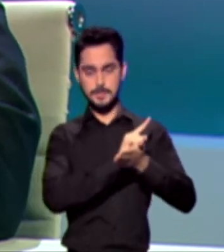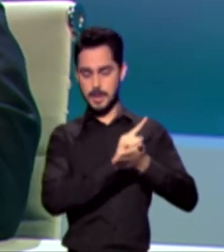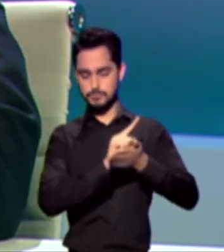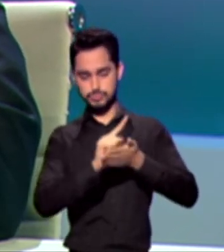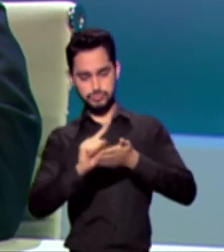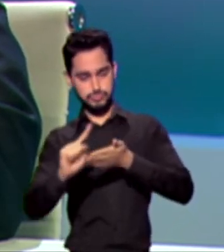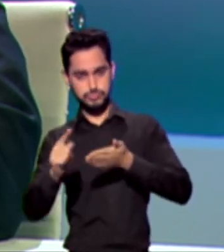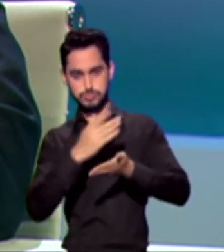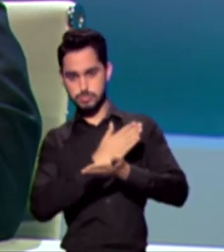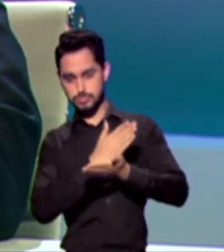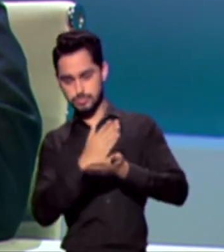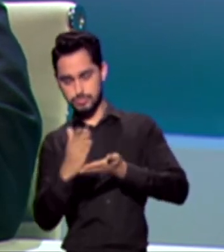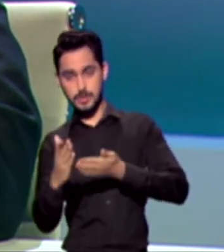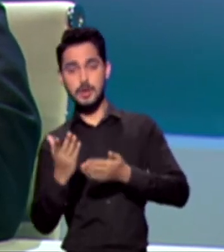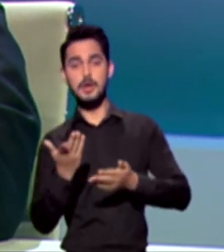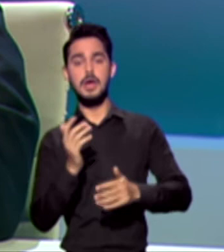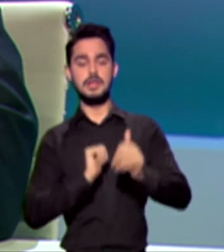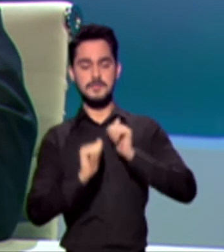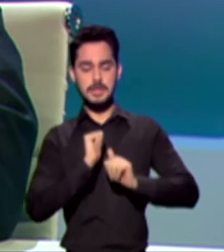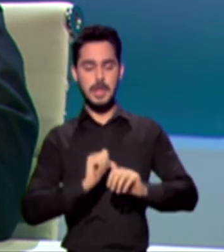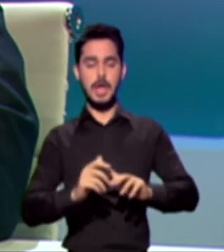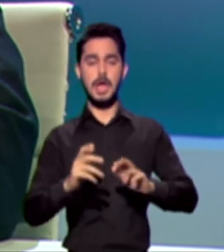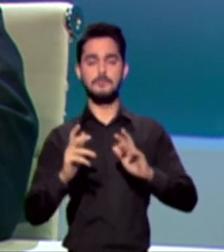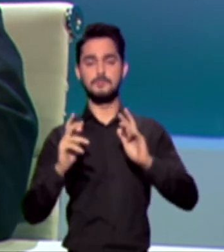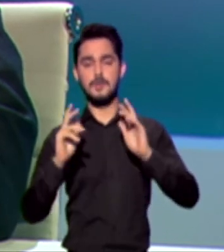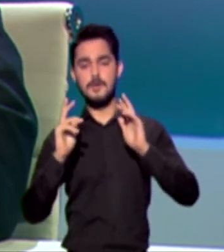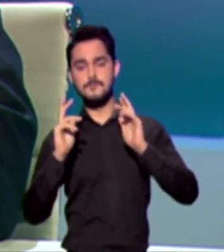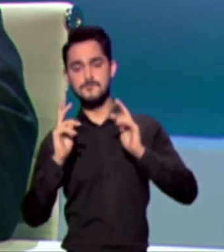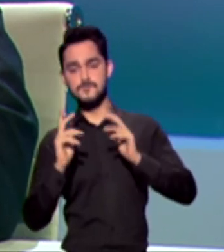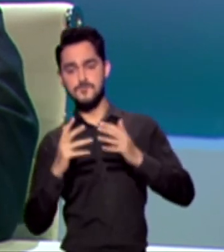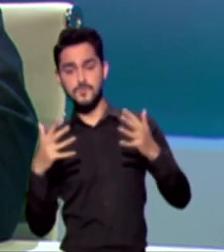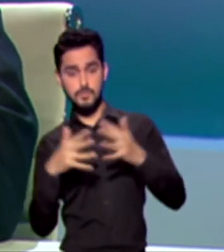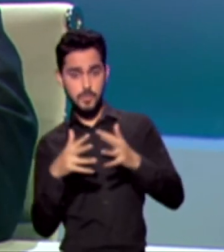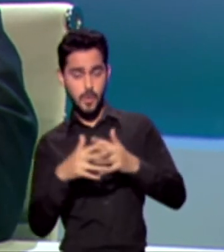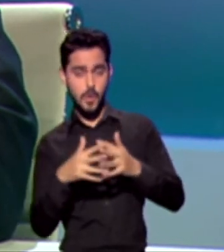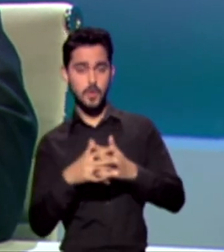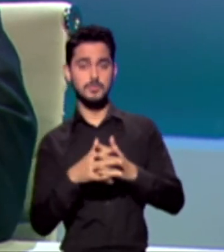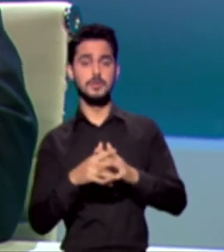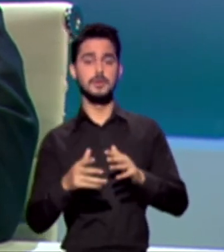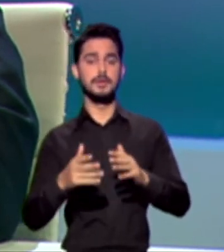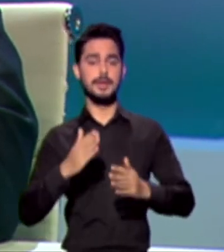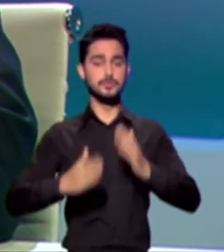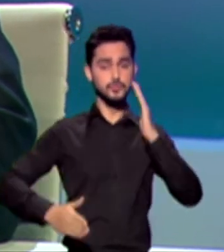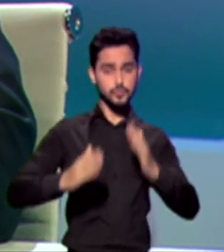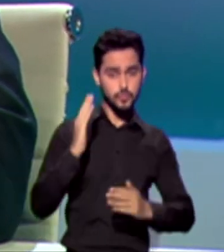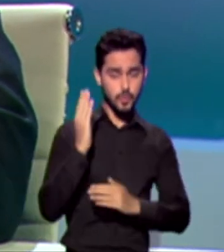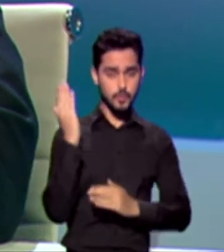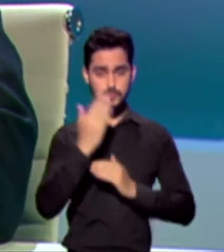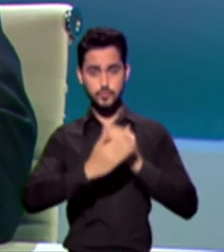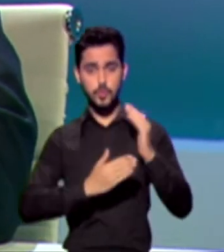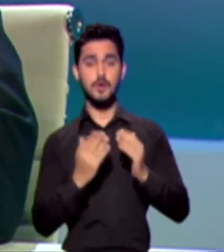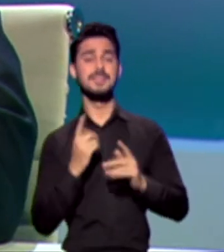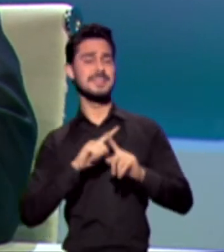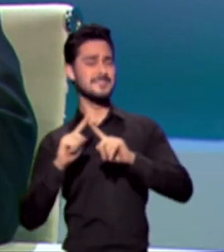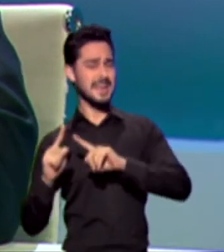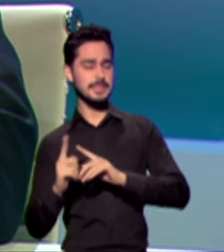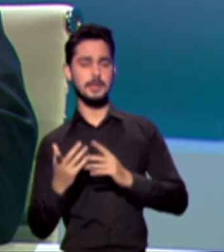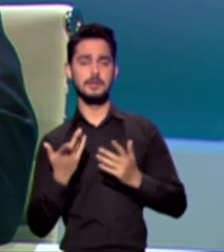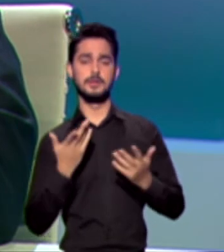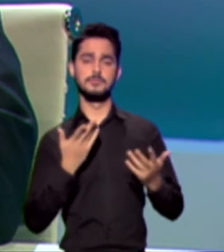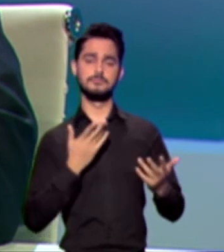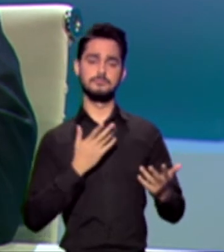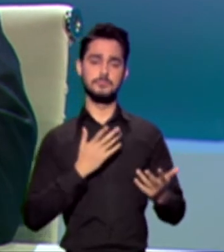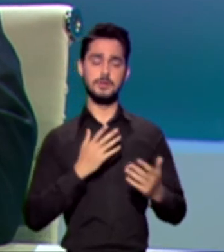las modalidades de atletismo, fútbol, judo, tenis de mesa, voleibol de playa, en toda la zona de Mayagüez, y el atletismo el